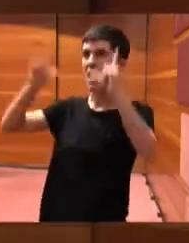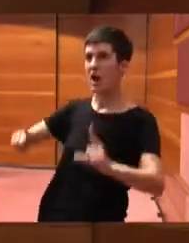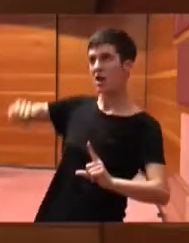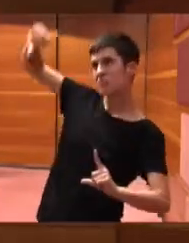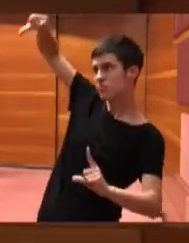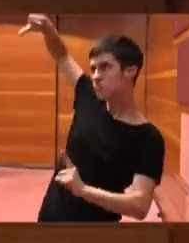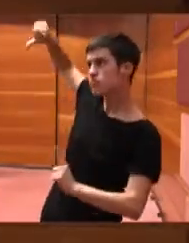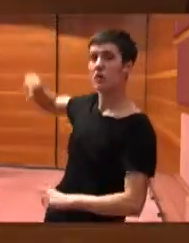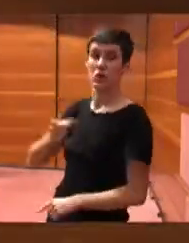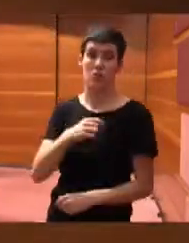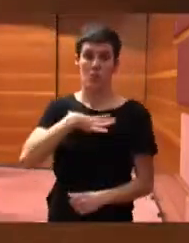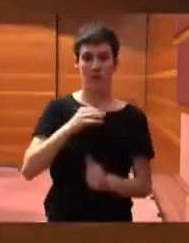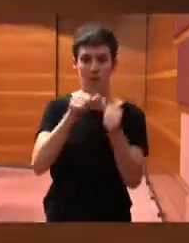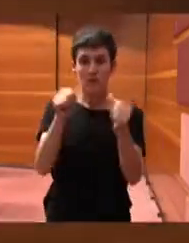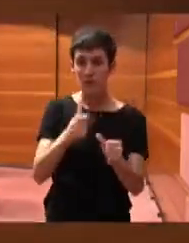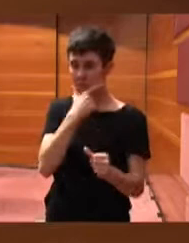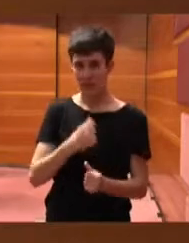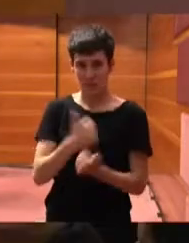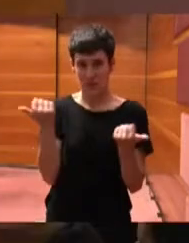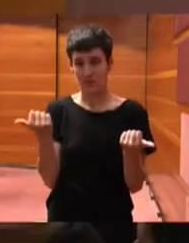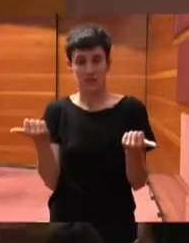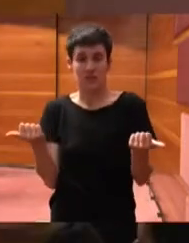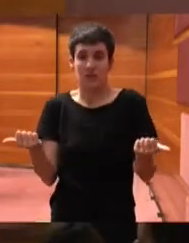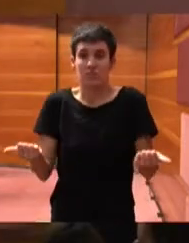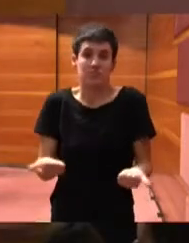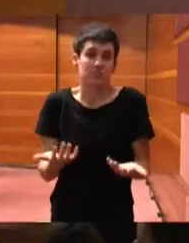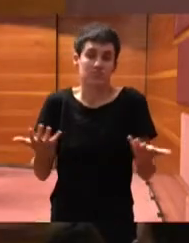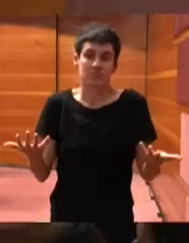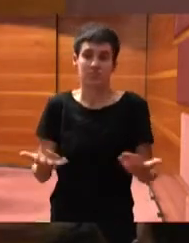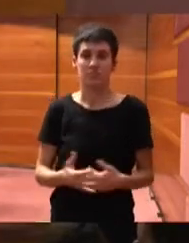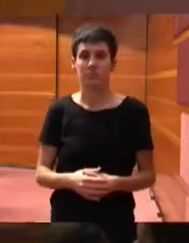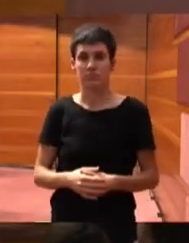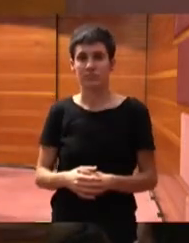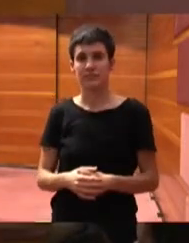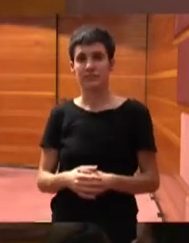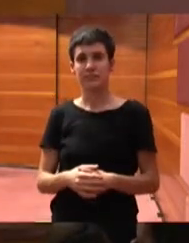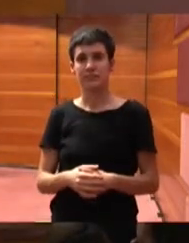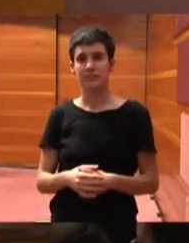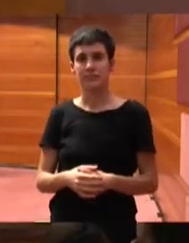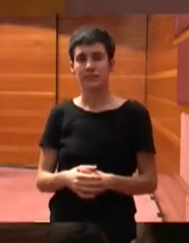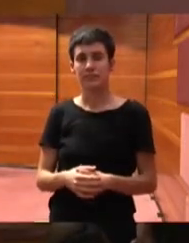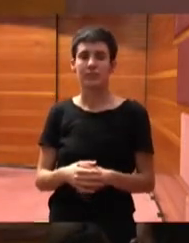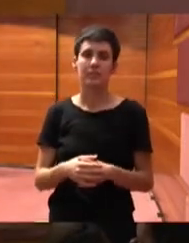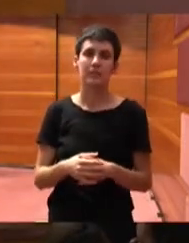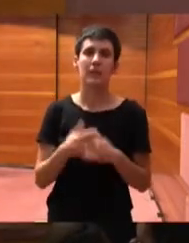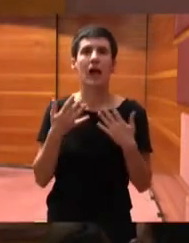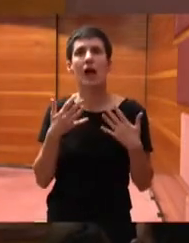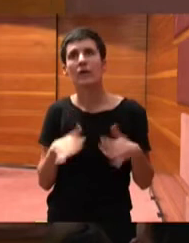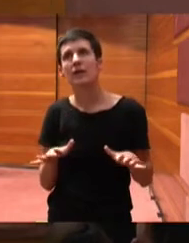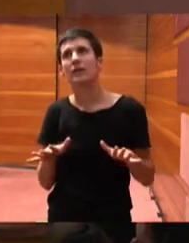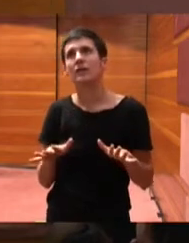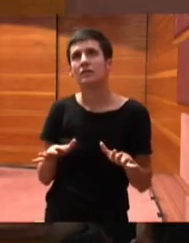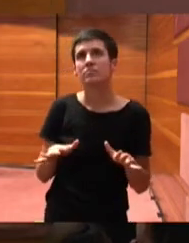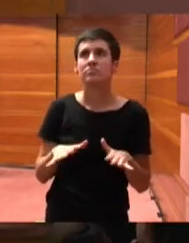pues igual hay fórmulas más sencillas que en las que comunicamos. Aunque luego si te